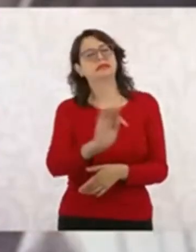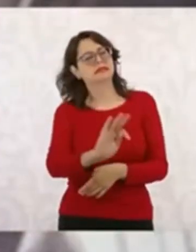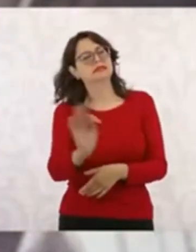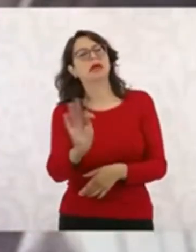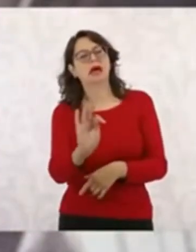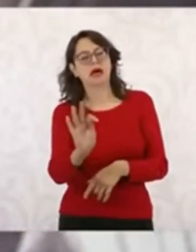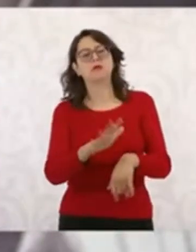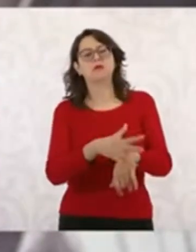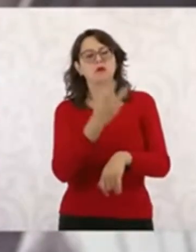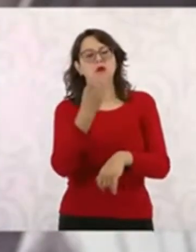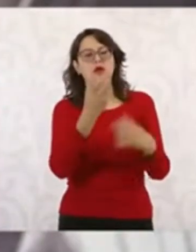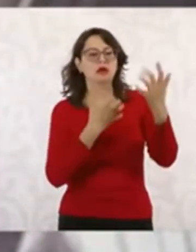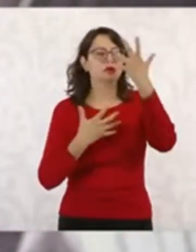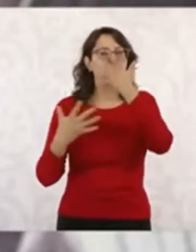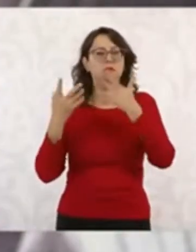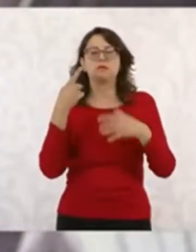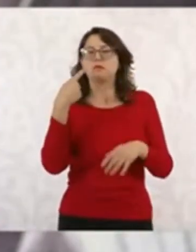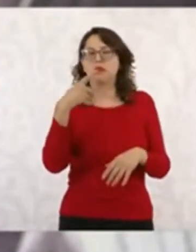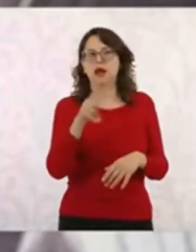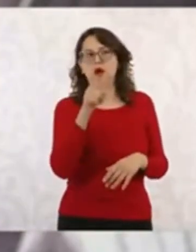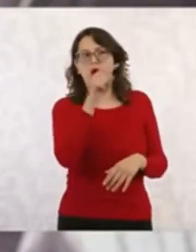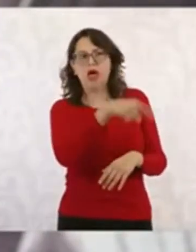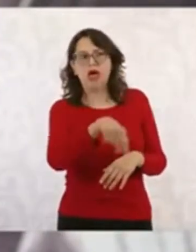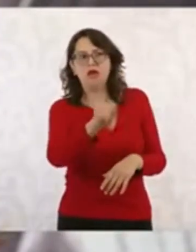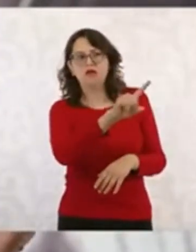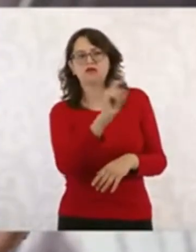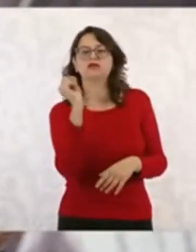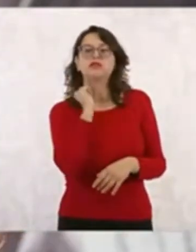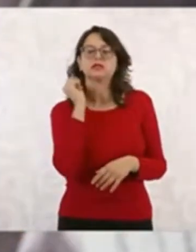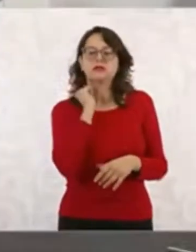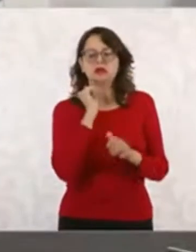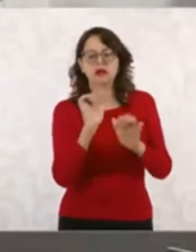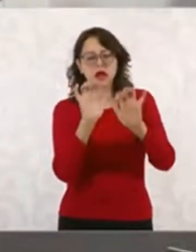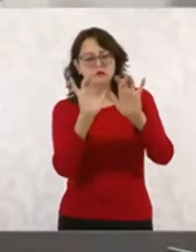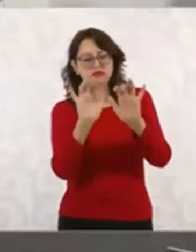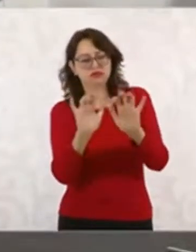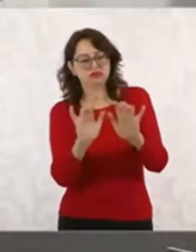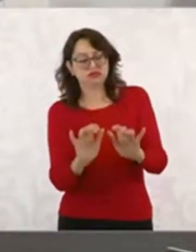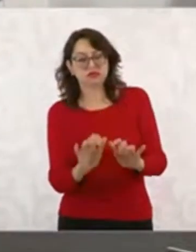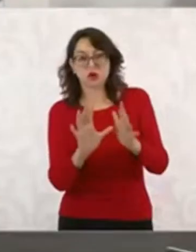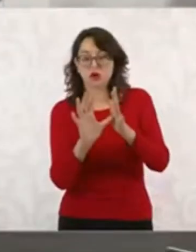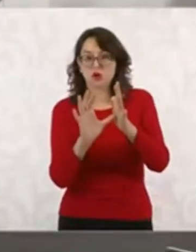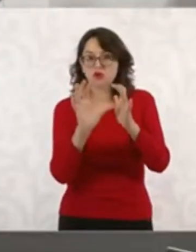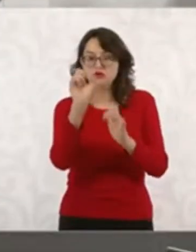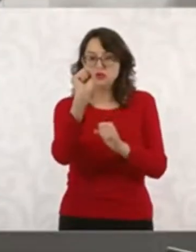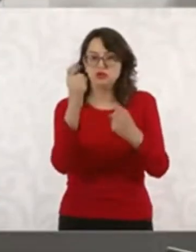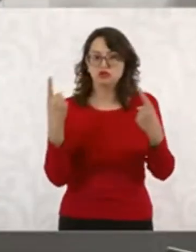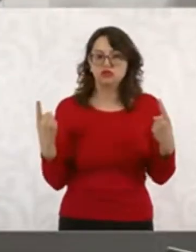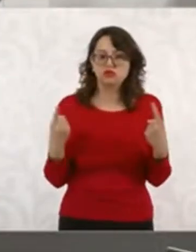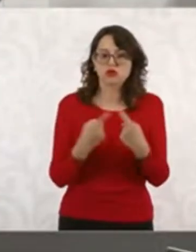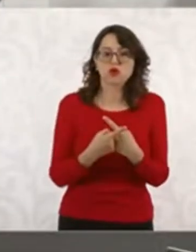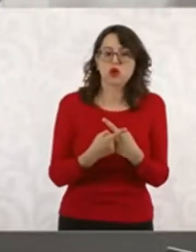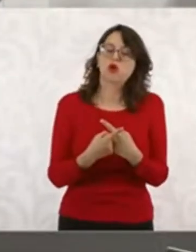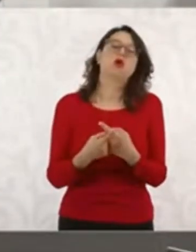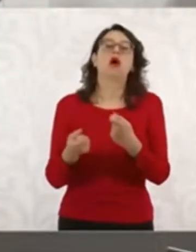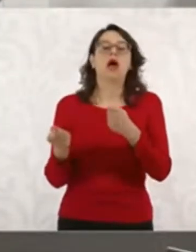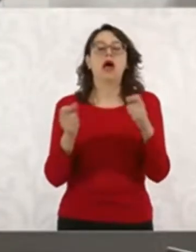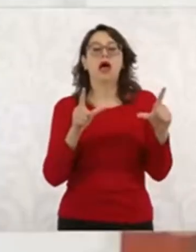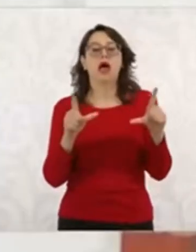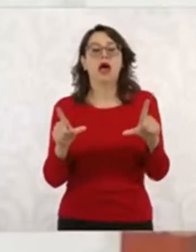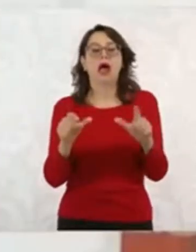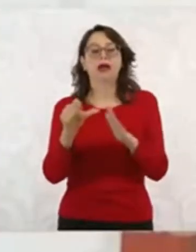es inconstitucional o no que se establezca en un artículo transitorio